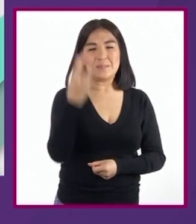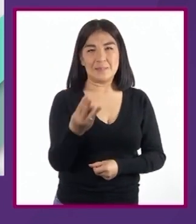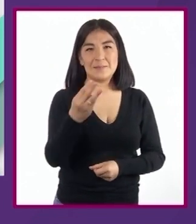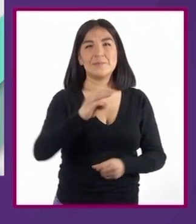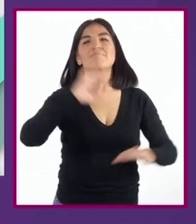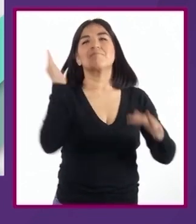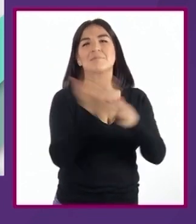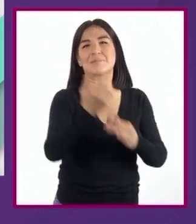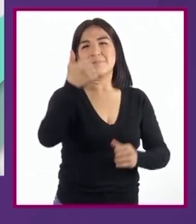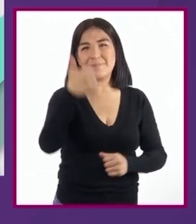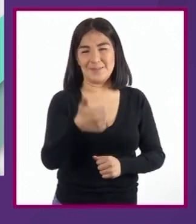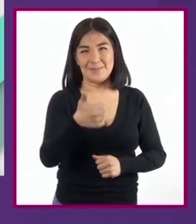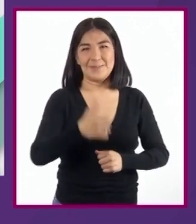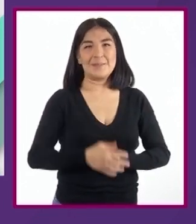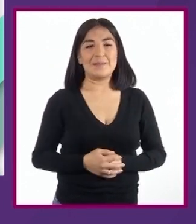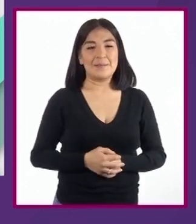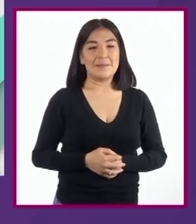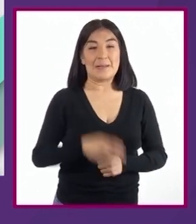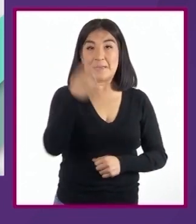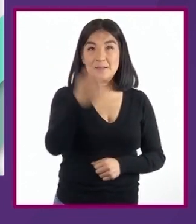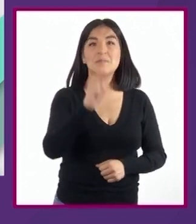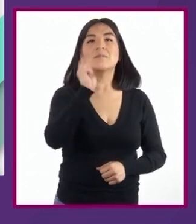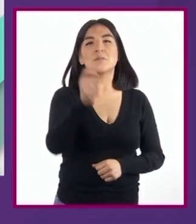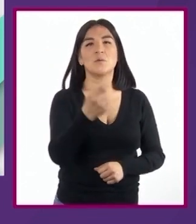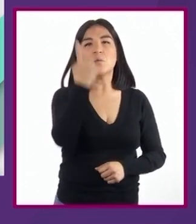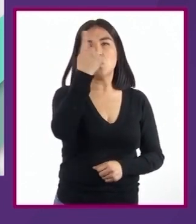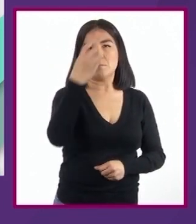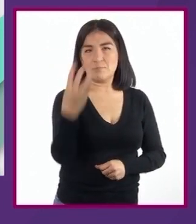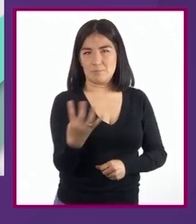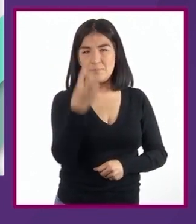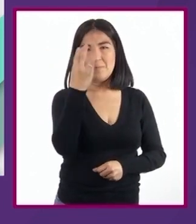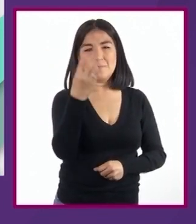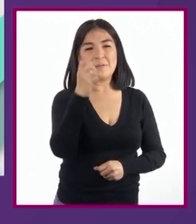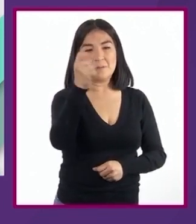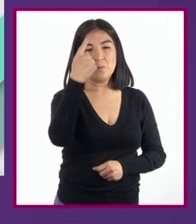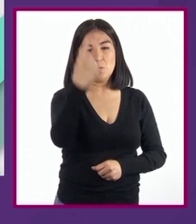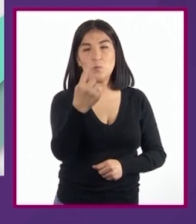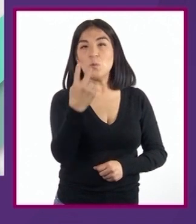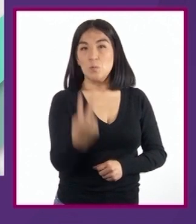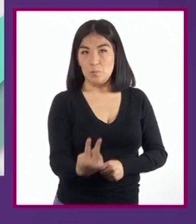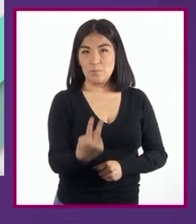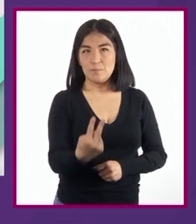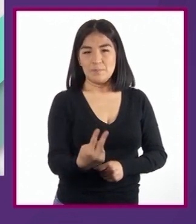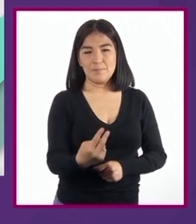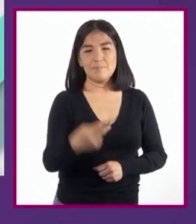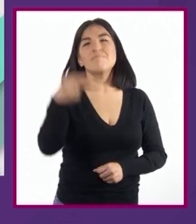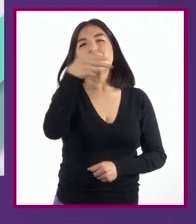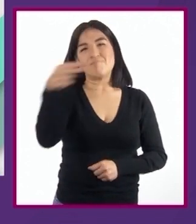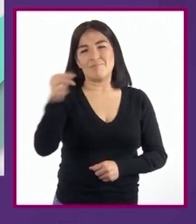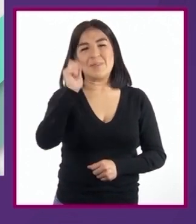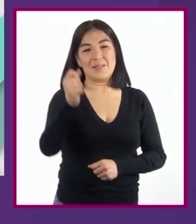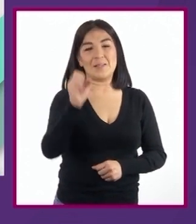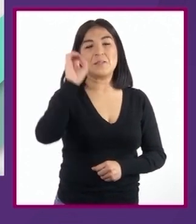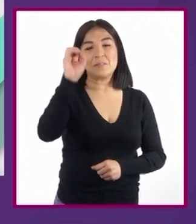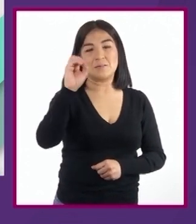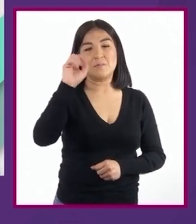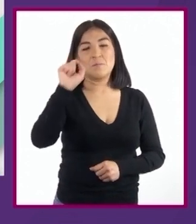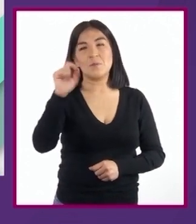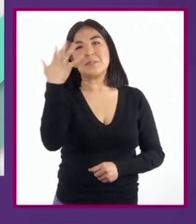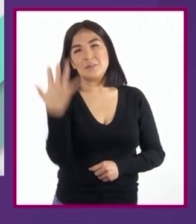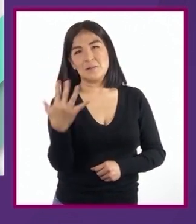entre 6. Esto es igual a 1/2, que a su vez es igual a 5 décimos y también